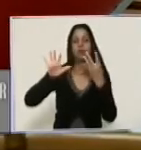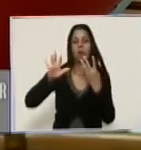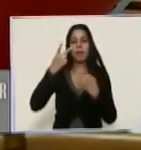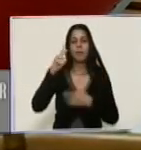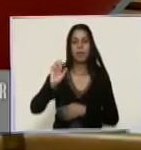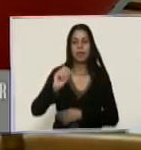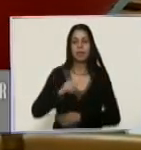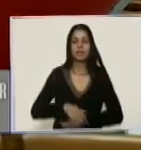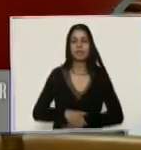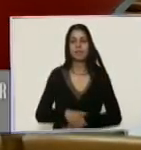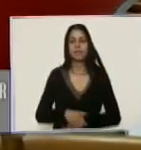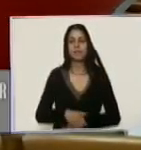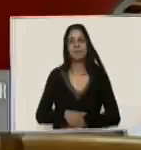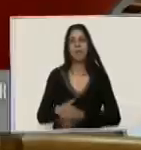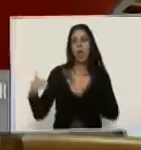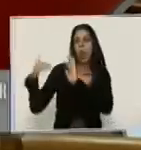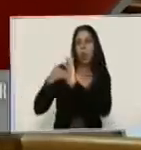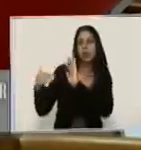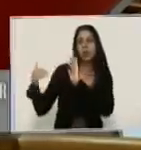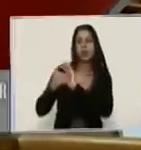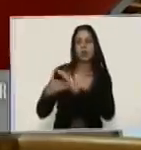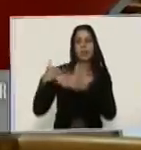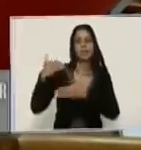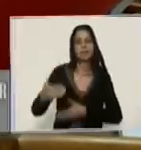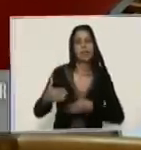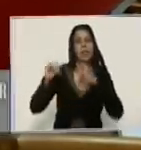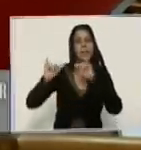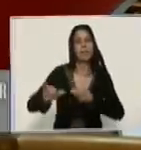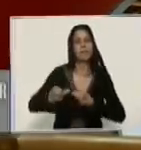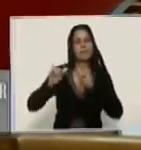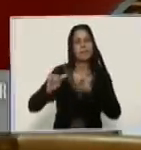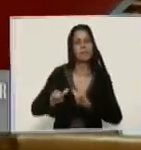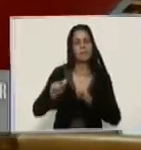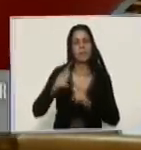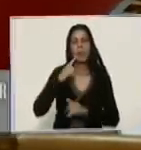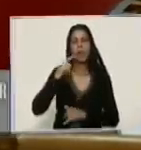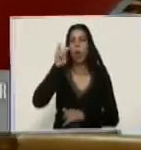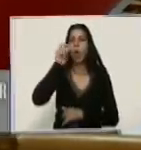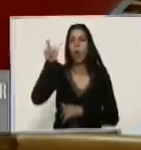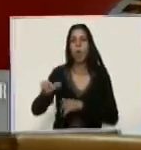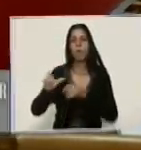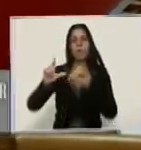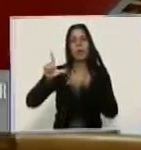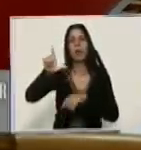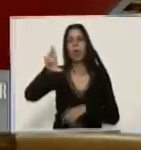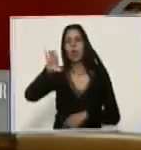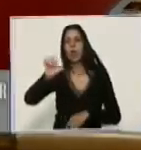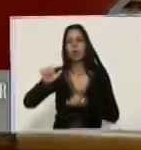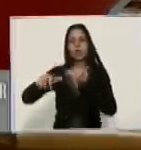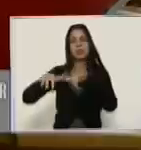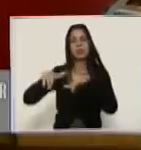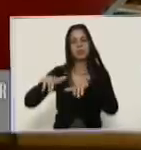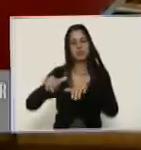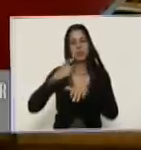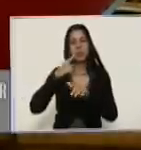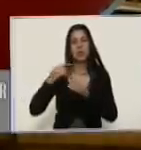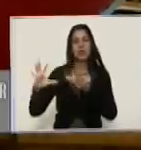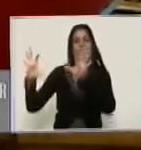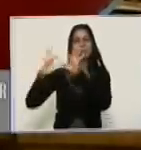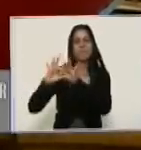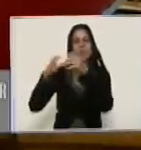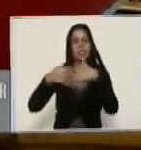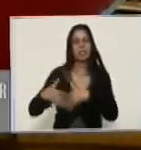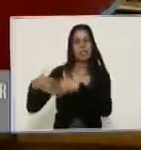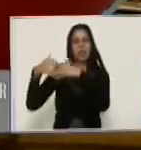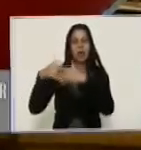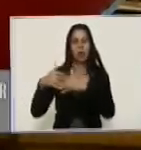Considerando que este ataque sistemático ha contado con el genuflexo apoyo de Luis Almagro, quien como agente del golpismo estadounidense en América